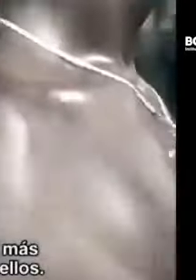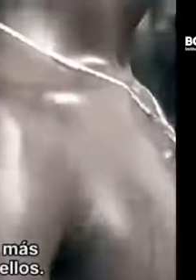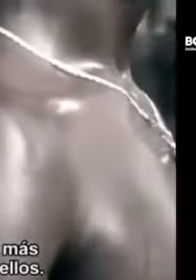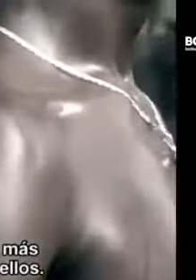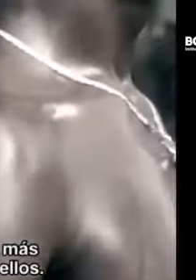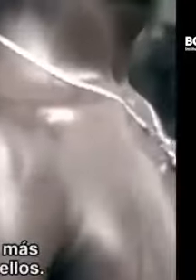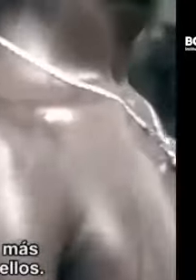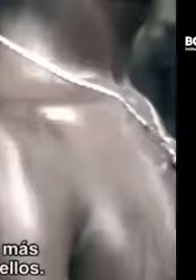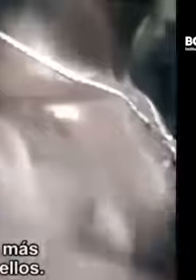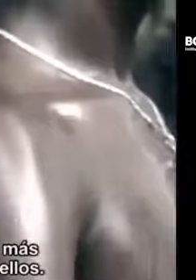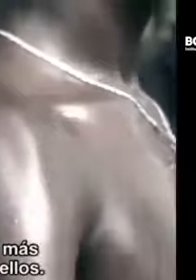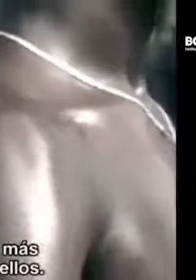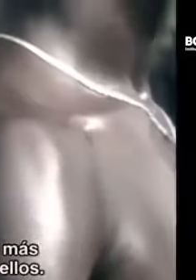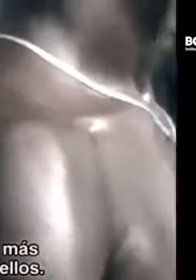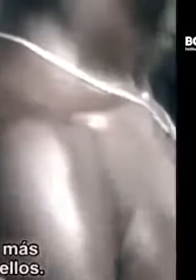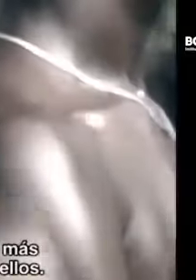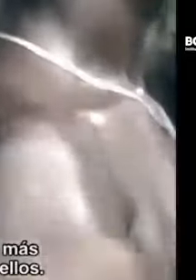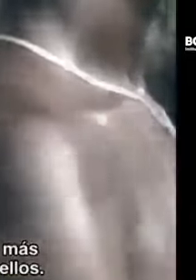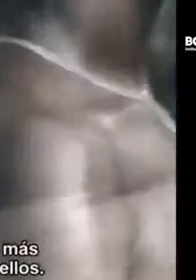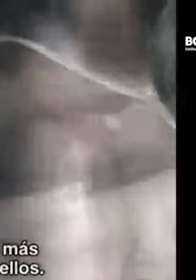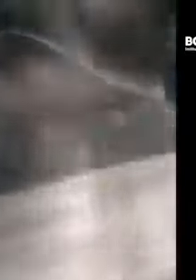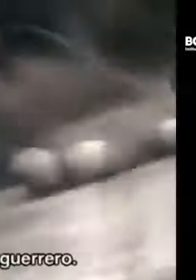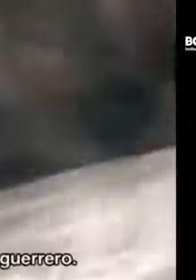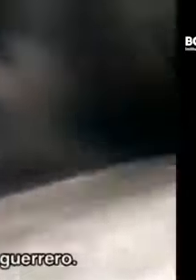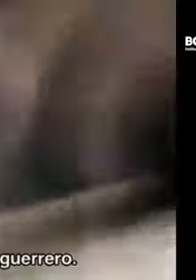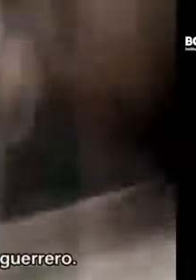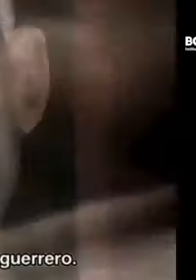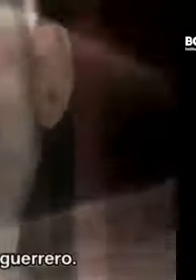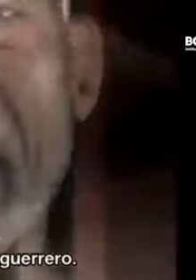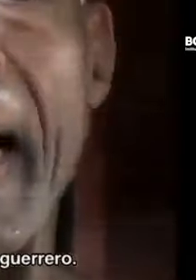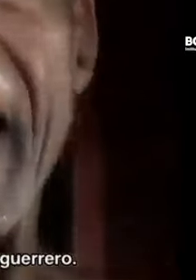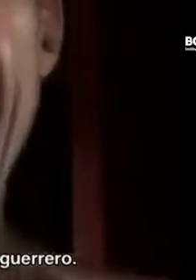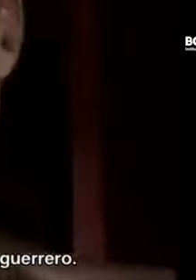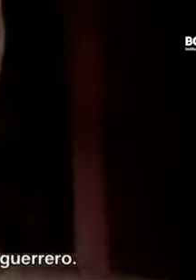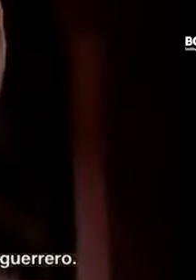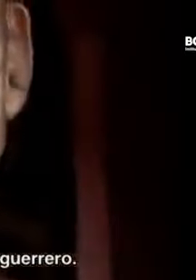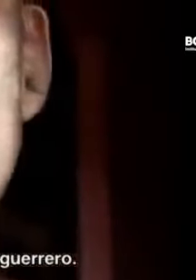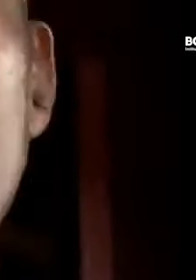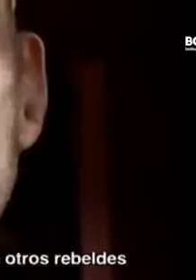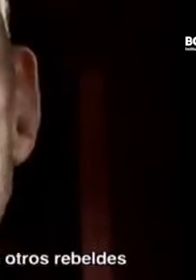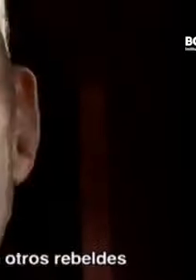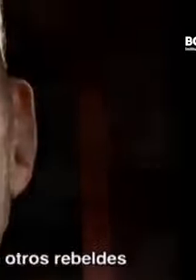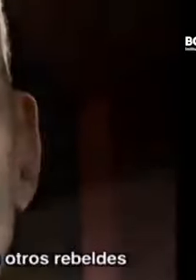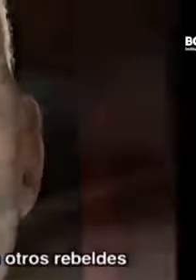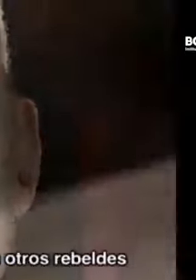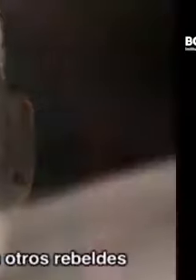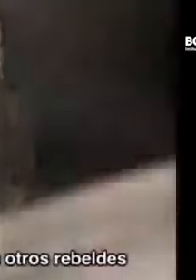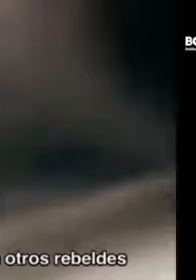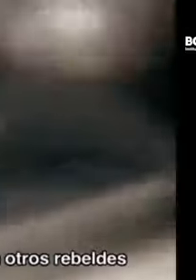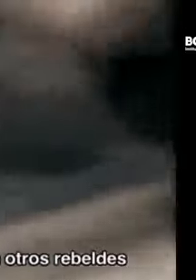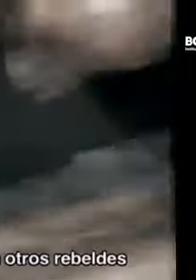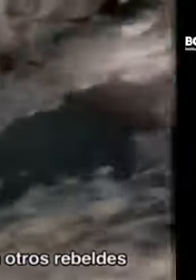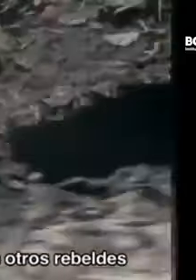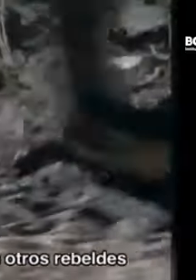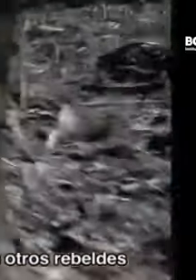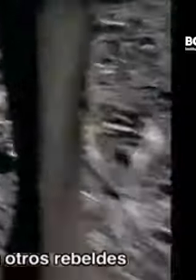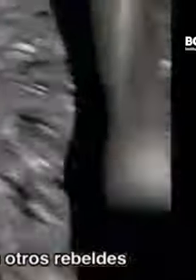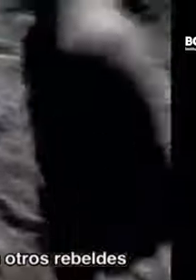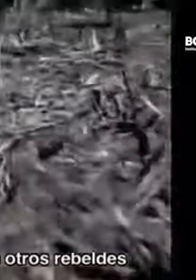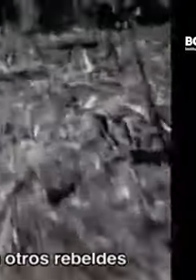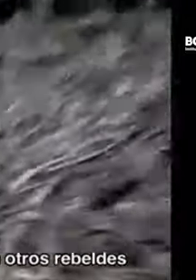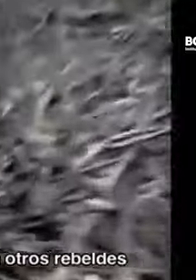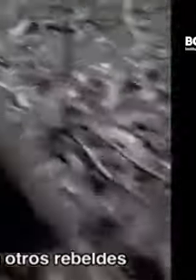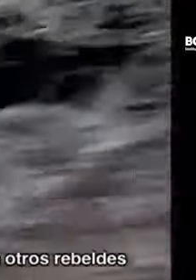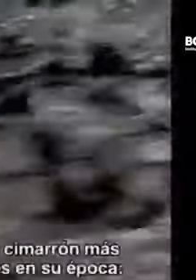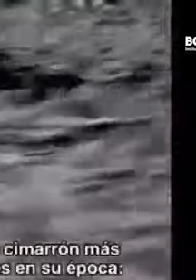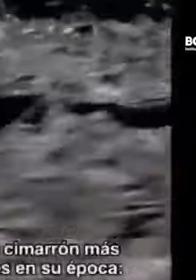Ven con lo que se endacan camajan susto fue lo que hacerlo. Y fue lo que engalá como auto prieto. Ma con